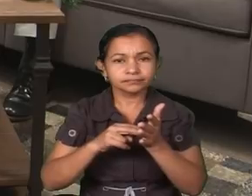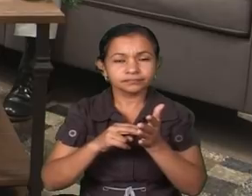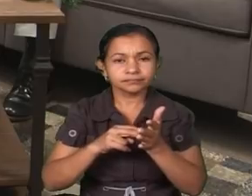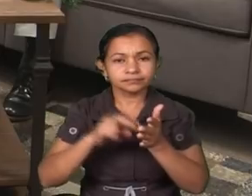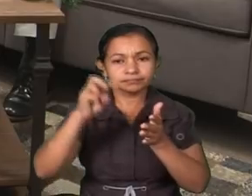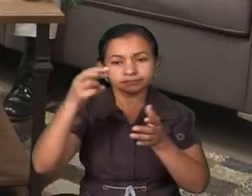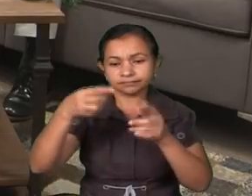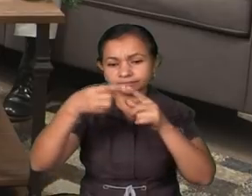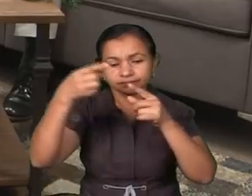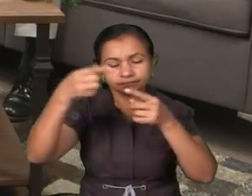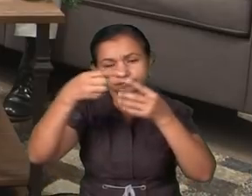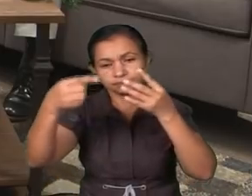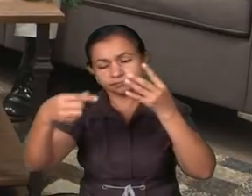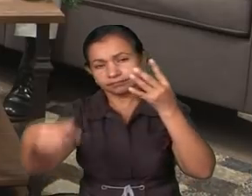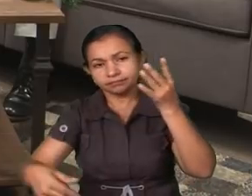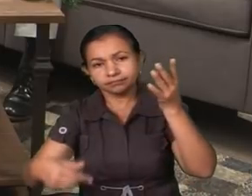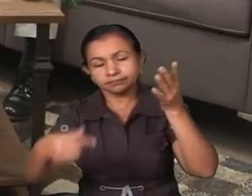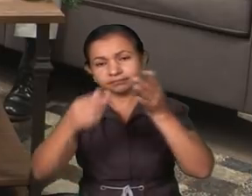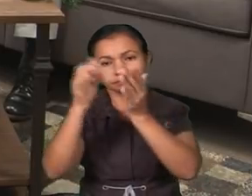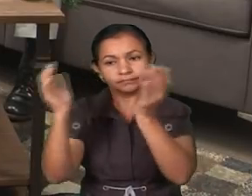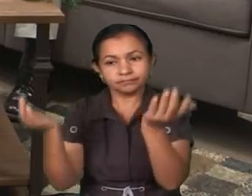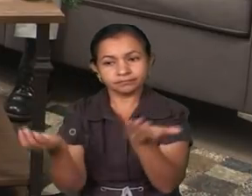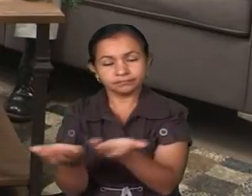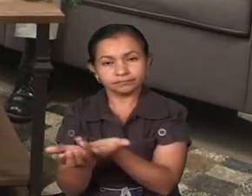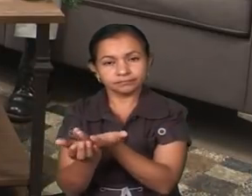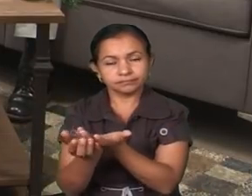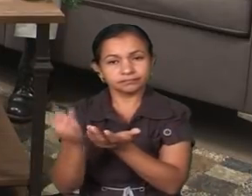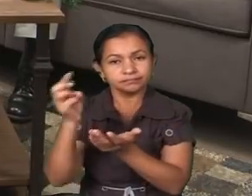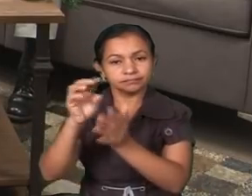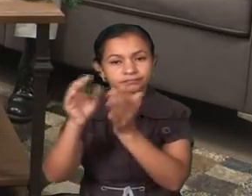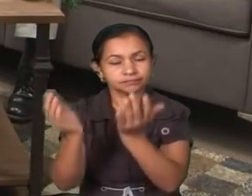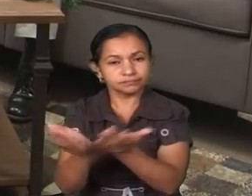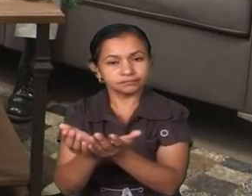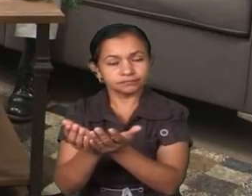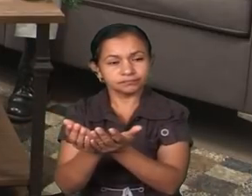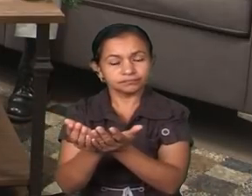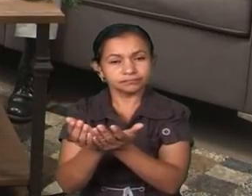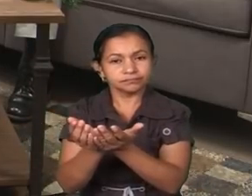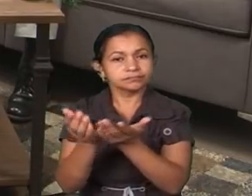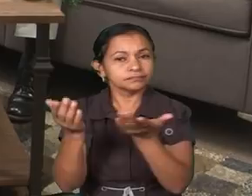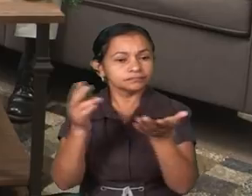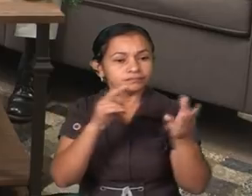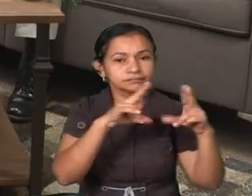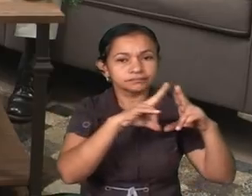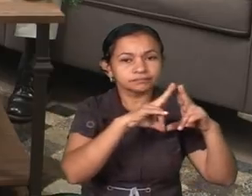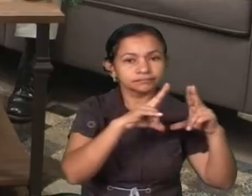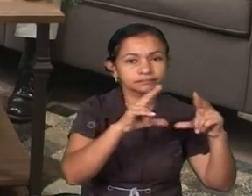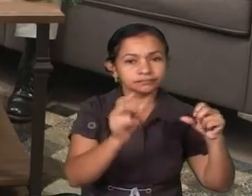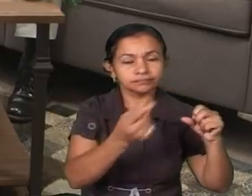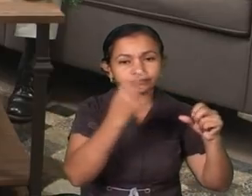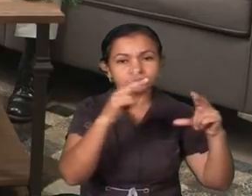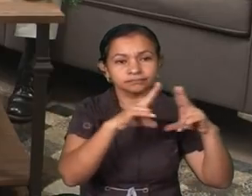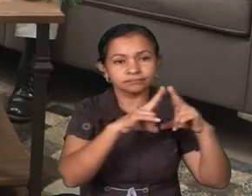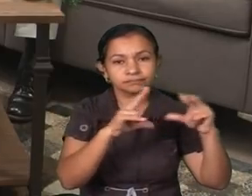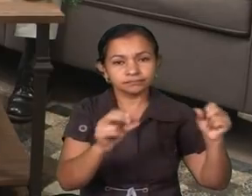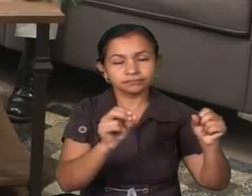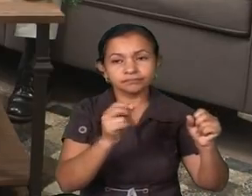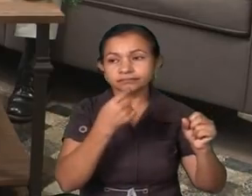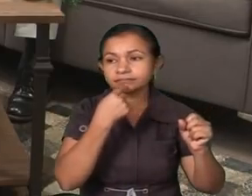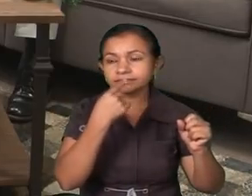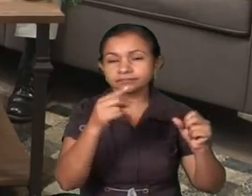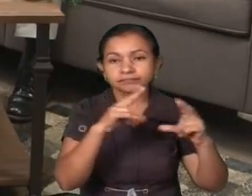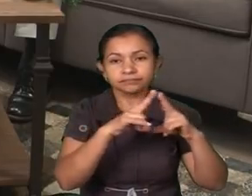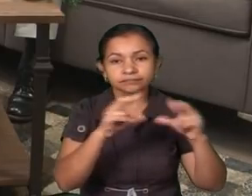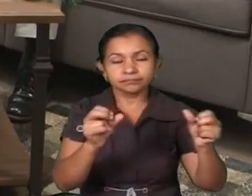tercer mundo, o sea, los países del tercer mundo o los países no alineados, que Nicaragua sea el único país, y esto también hay que decirlo, que a